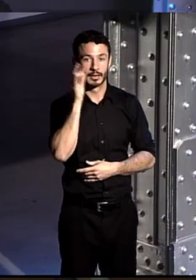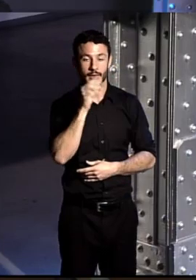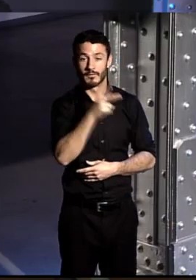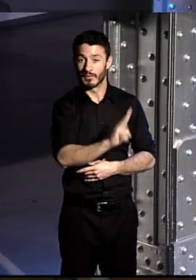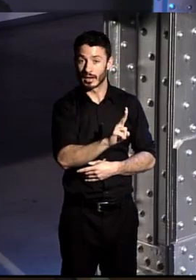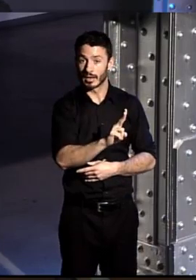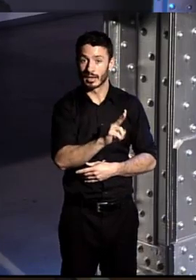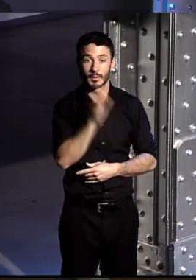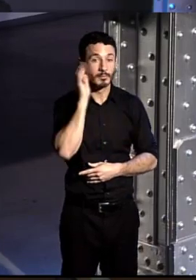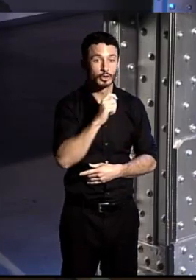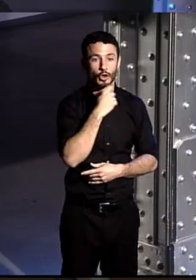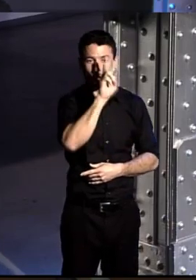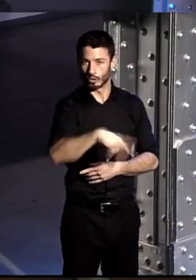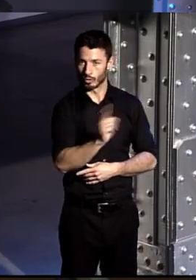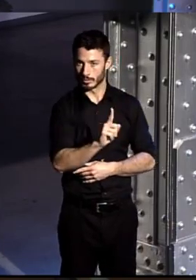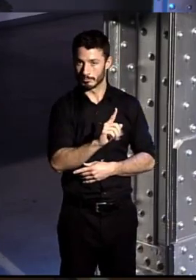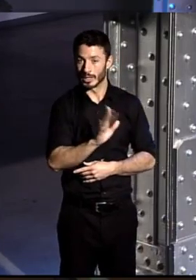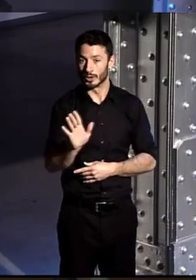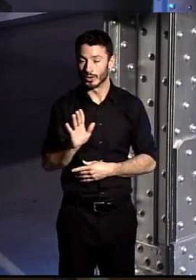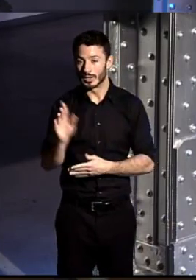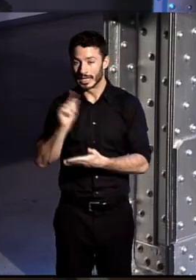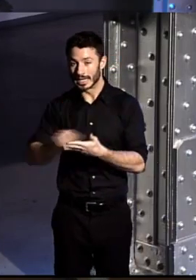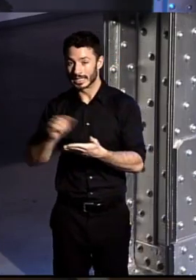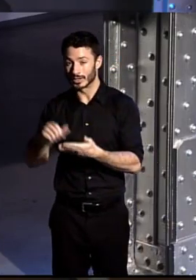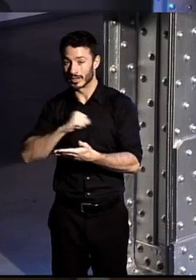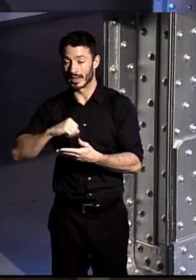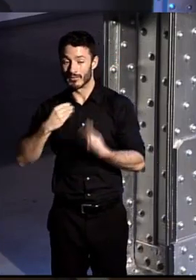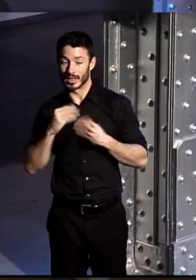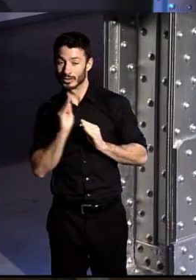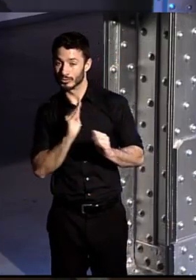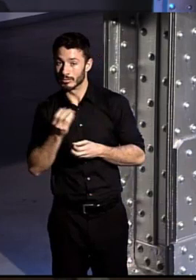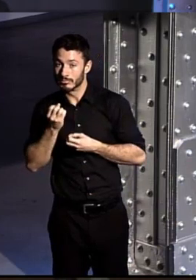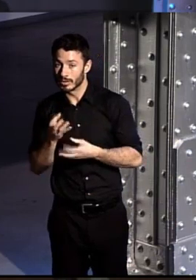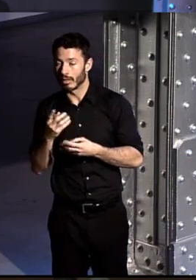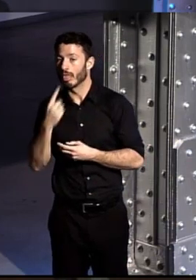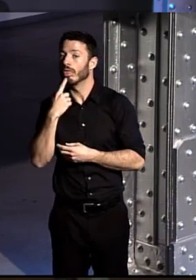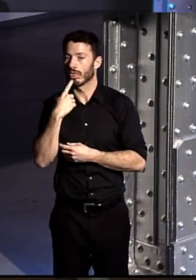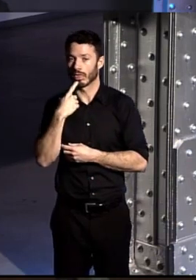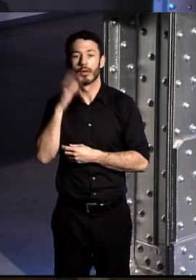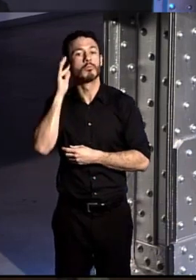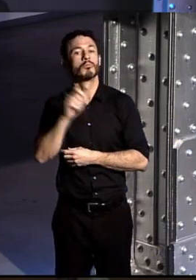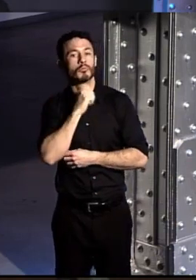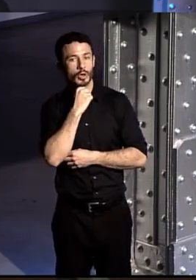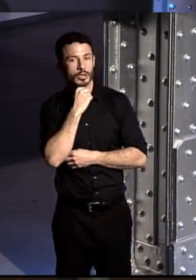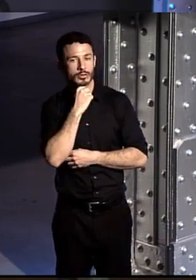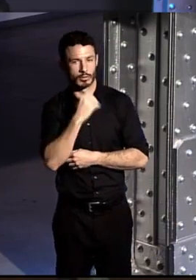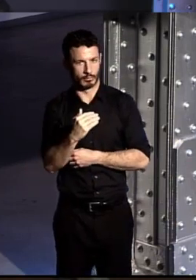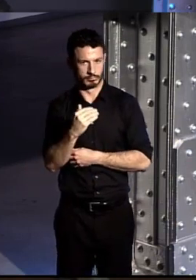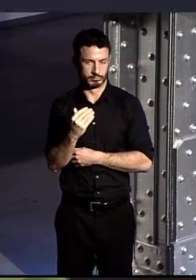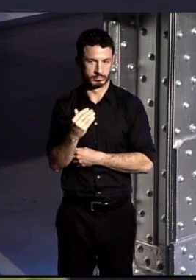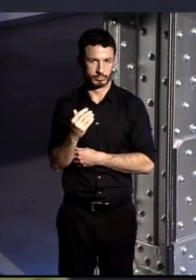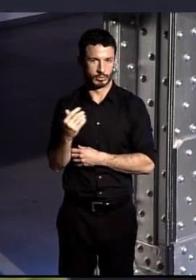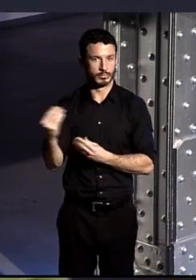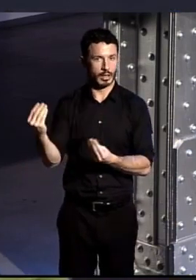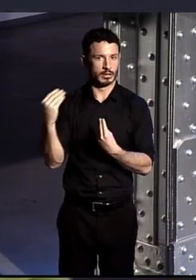sus biógrafos, varones, los que han difundido esa idea. Lo que esto nos llama la atención sobre una cuestión, y es que